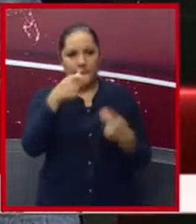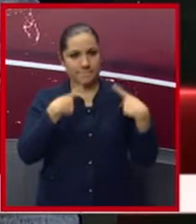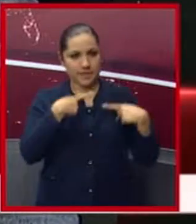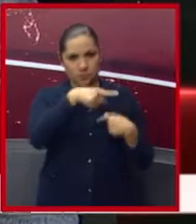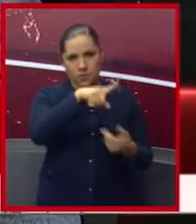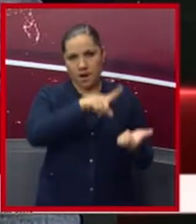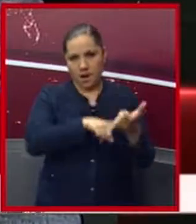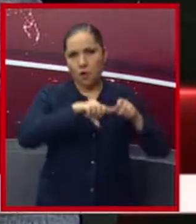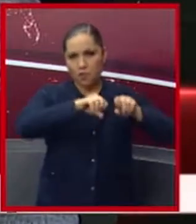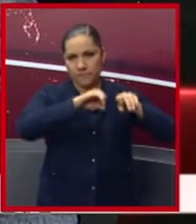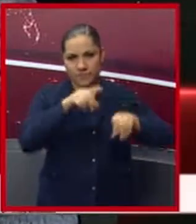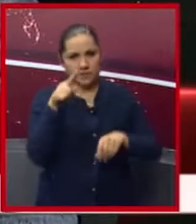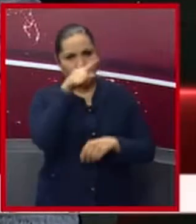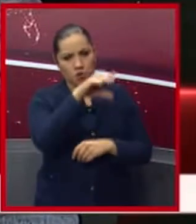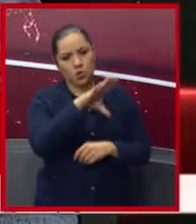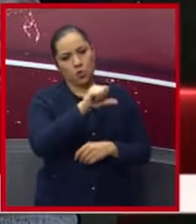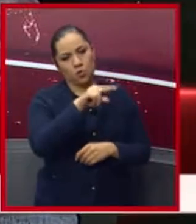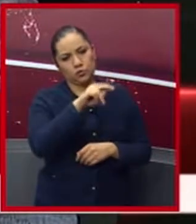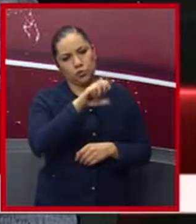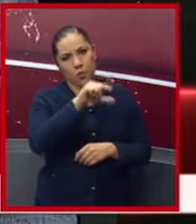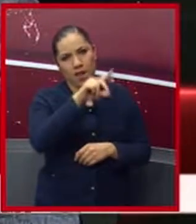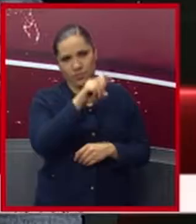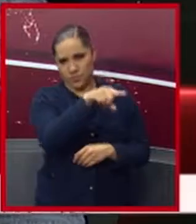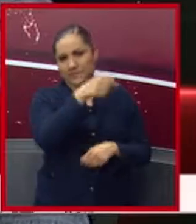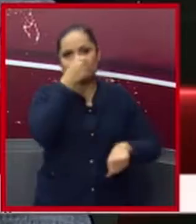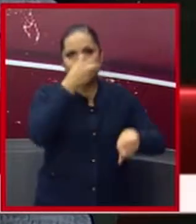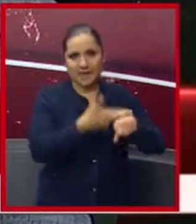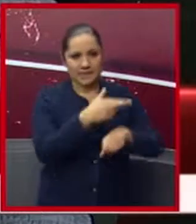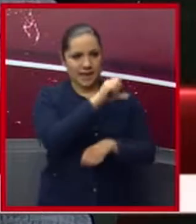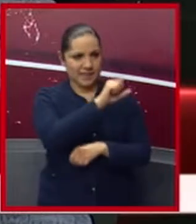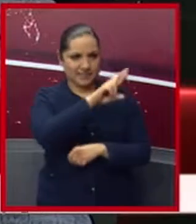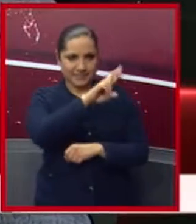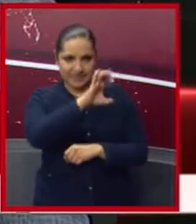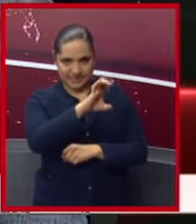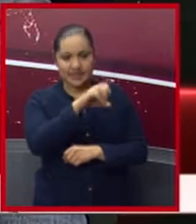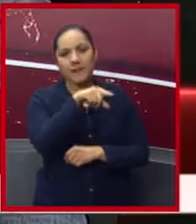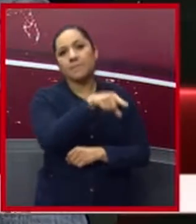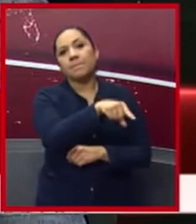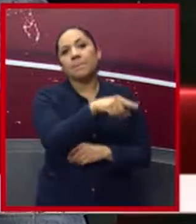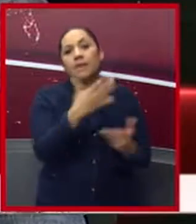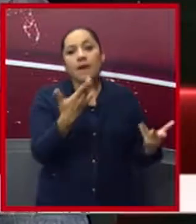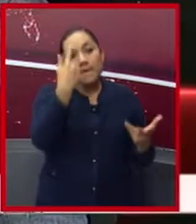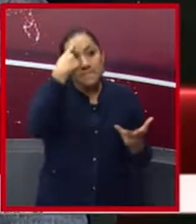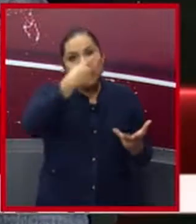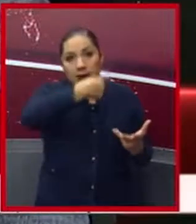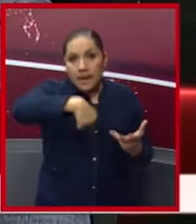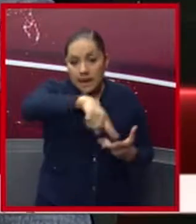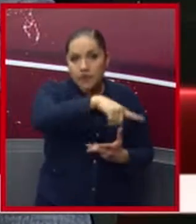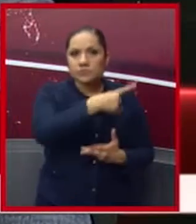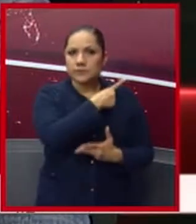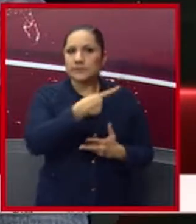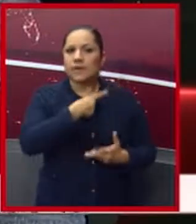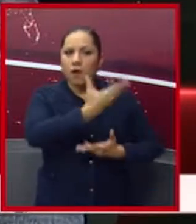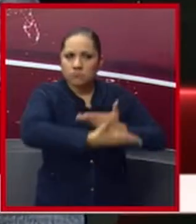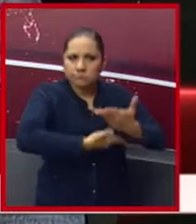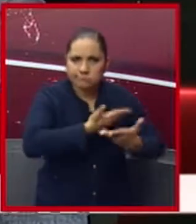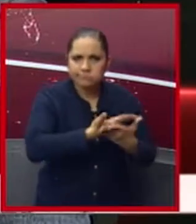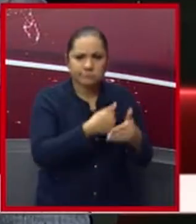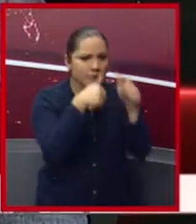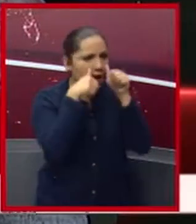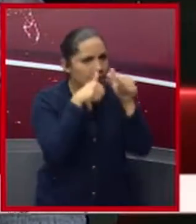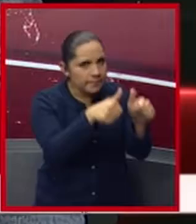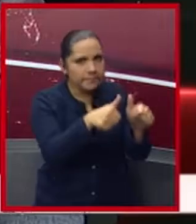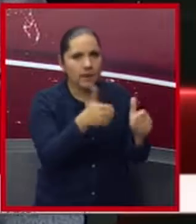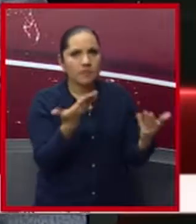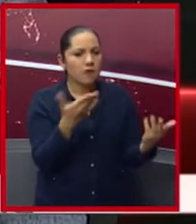consulados de la Secretaría de Relaciones Exteriores, de atenderlos, de visitarlos,